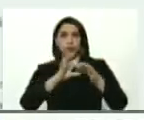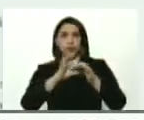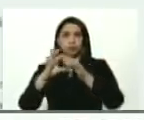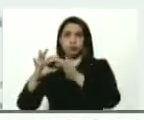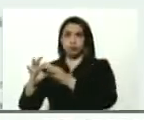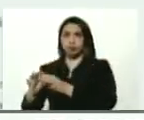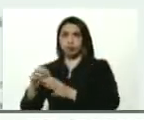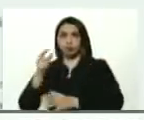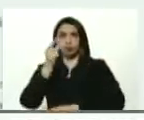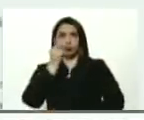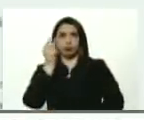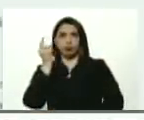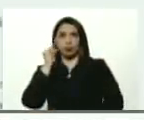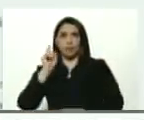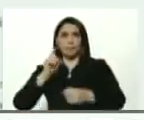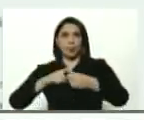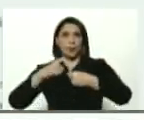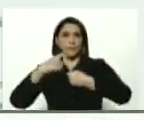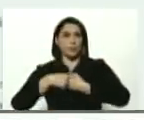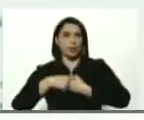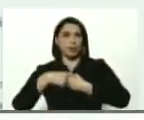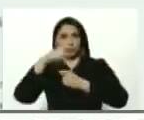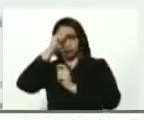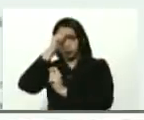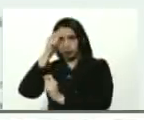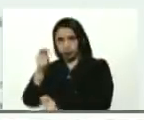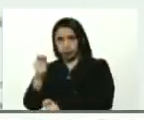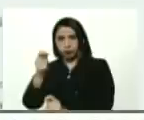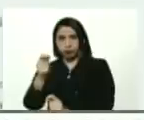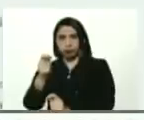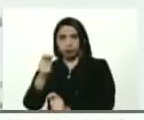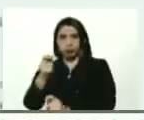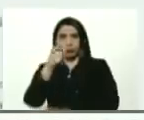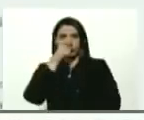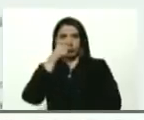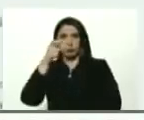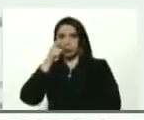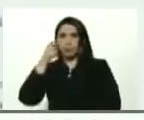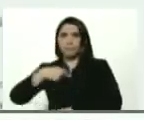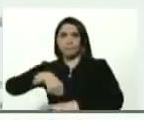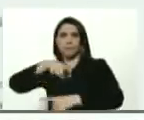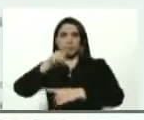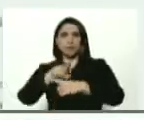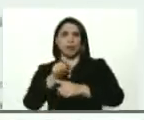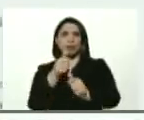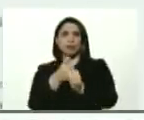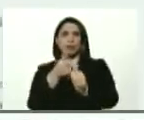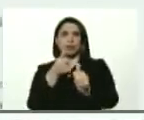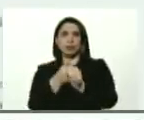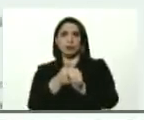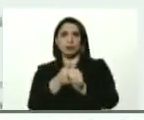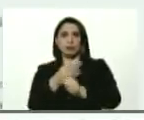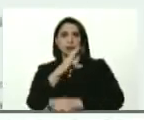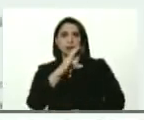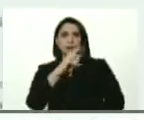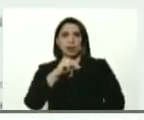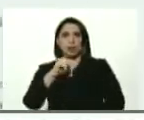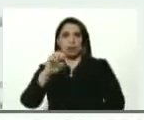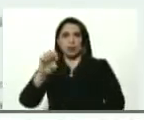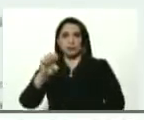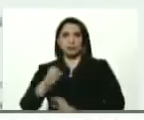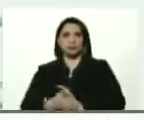y magistradas que le integran, designó a los rectores y rectoras principales y suplentes del Consejo Nacional